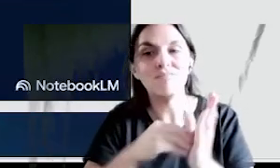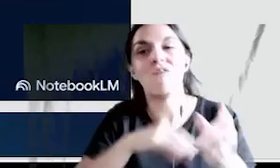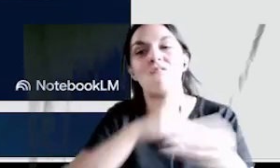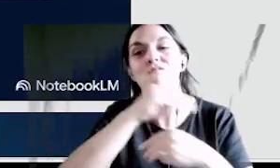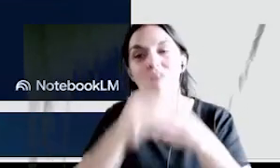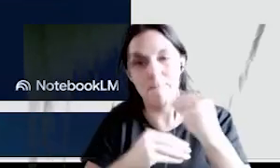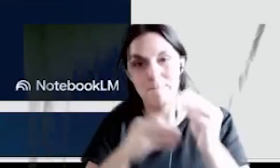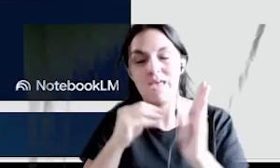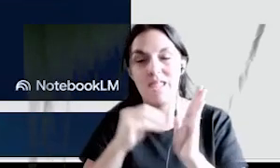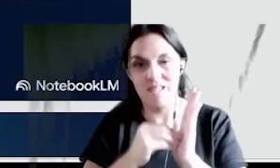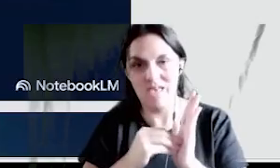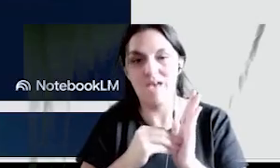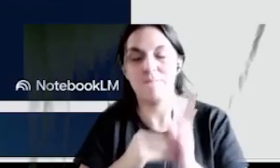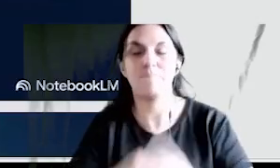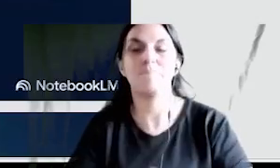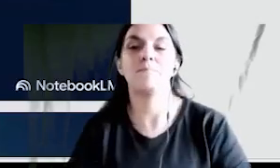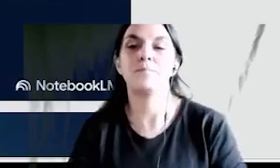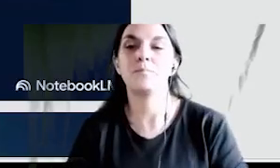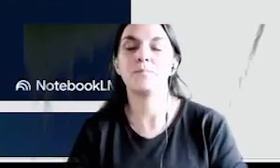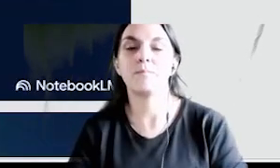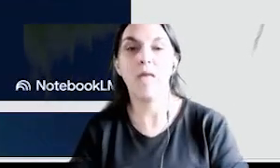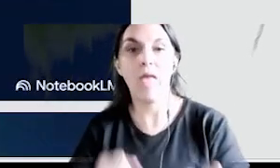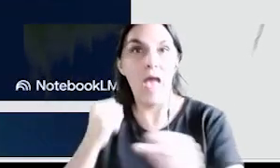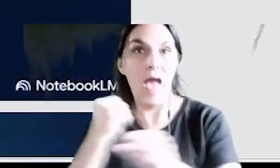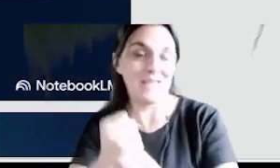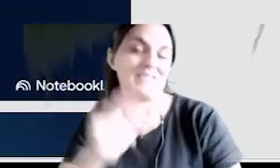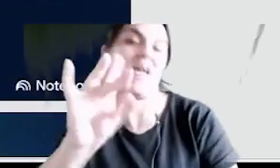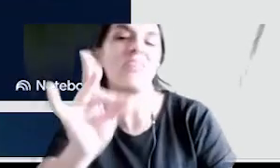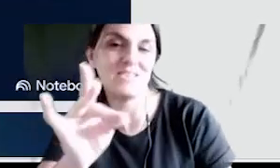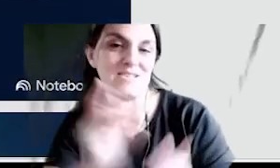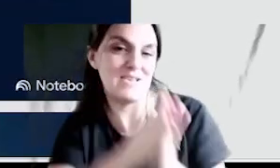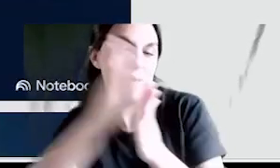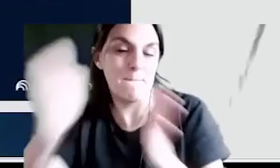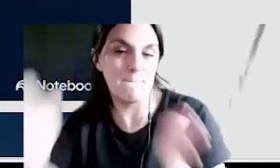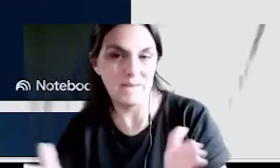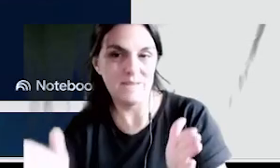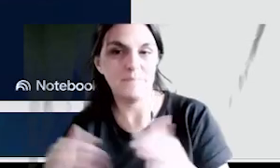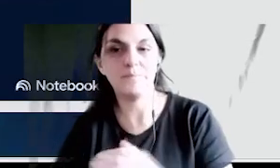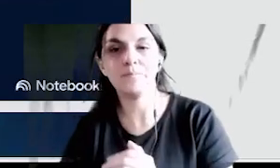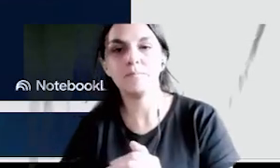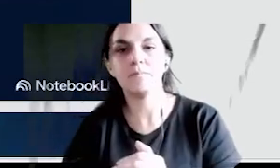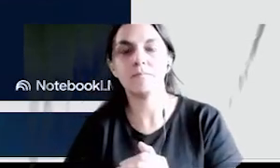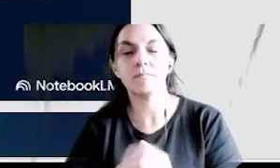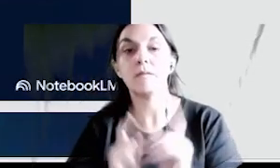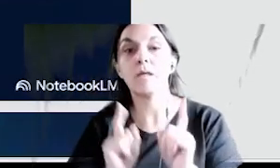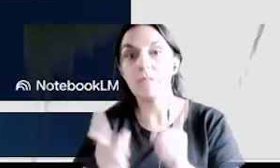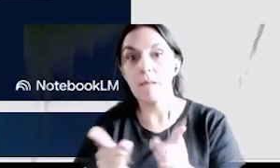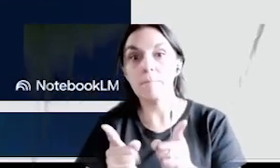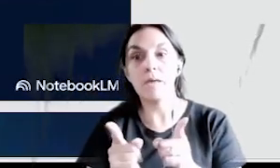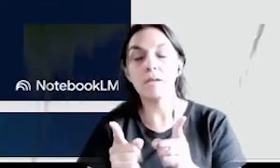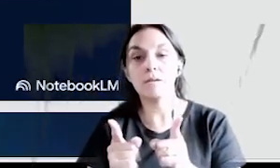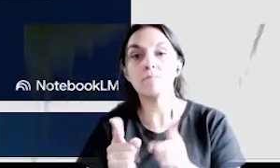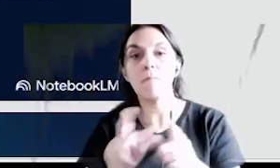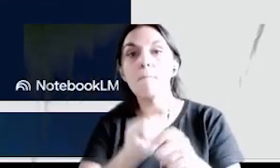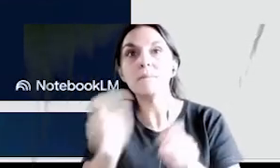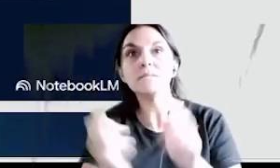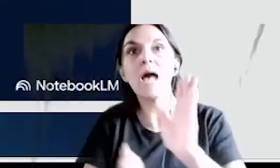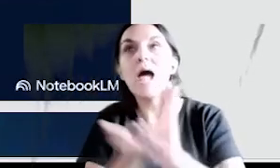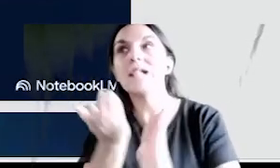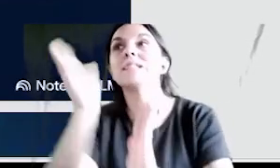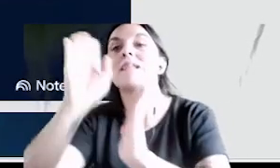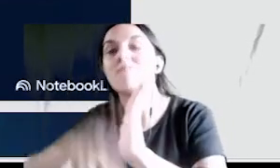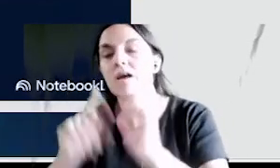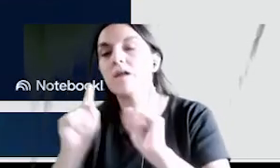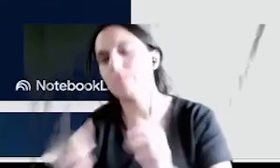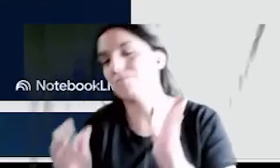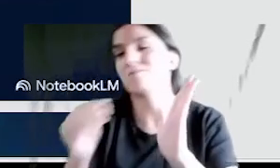pasar a formar parte de mis cargas de familia hasta el mes de diciembre. Se considera inclusive el mes de alta y el mes de baja.